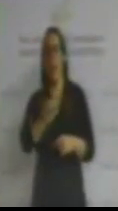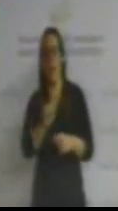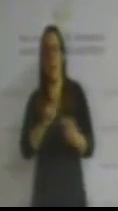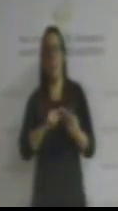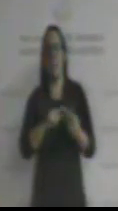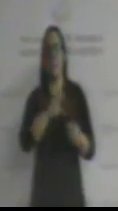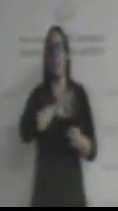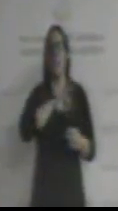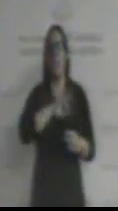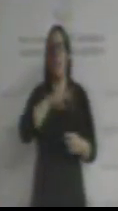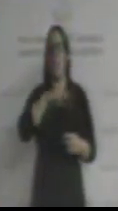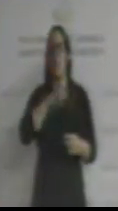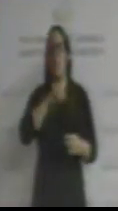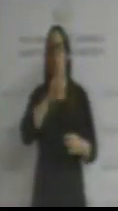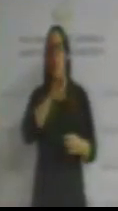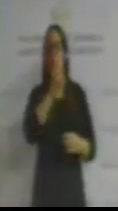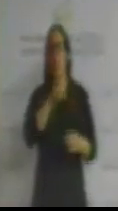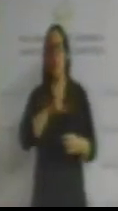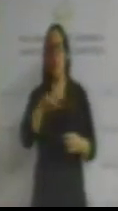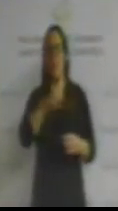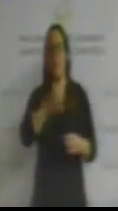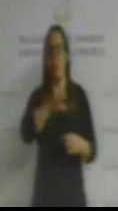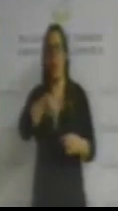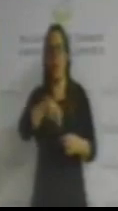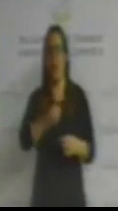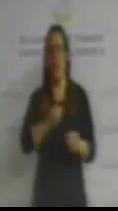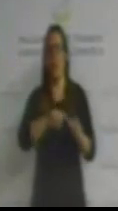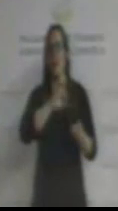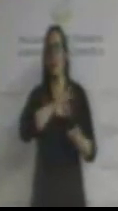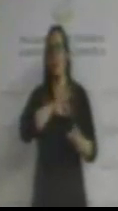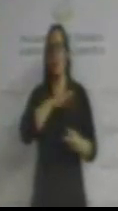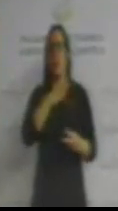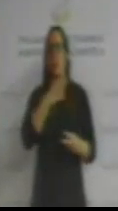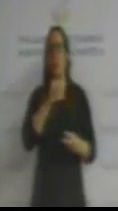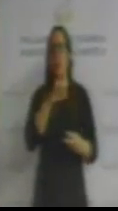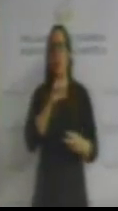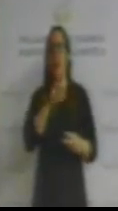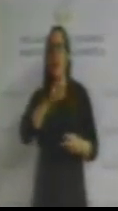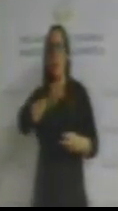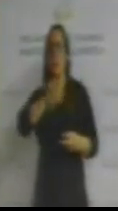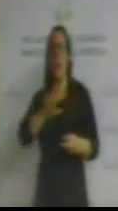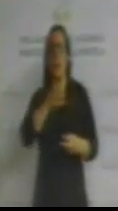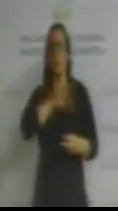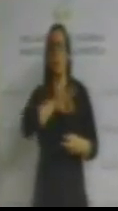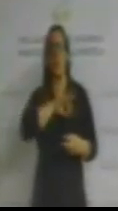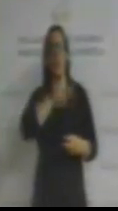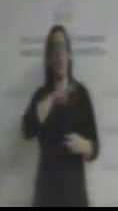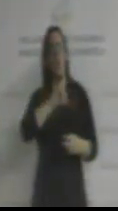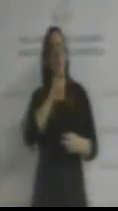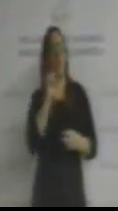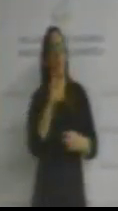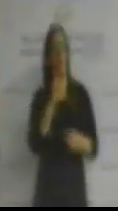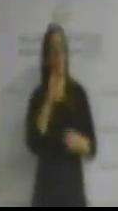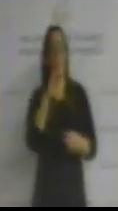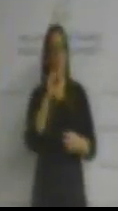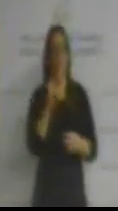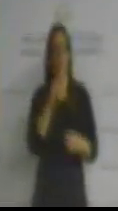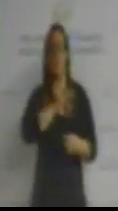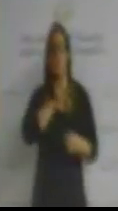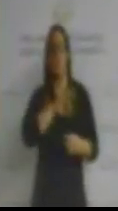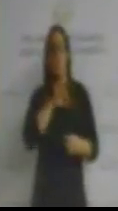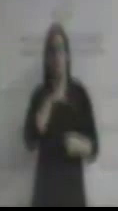Eduardo López Moreno, de Jesús Vidaurre Olleta, de Ángel Pascual Mújica, de Tomás Caballero